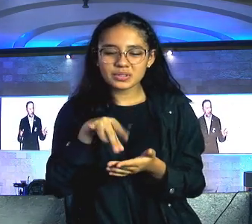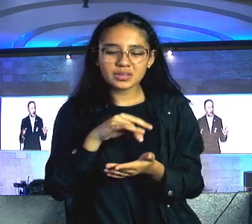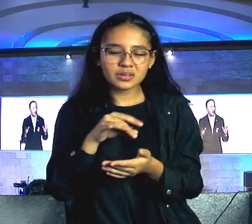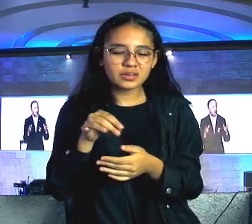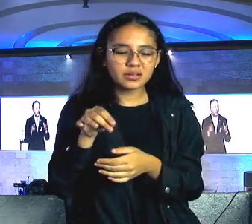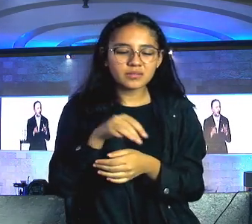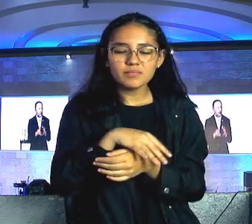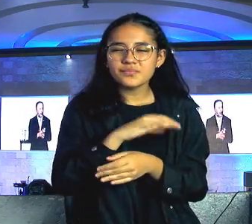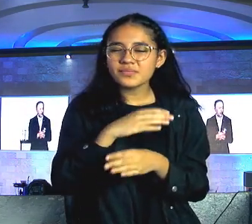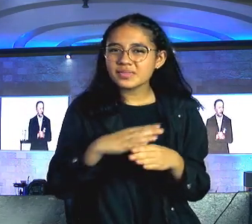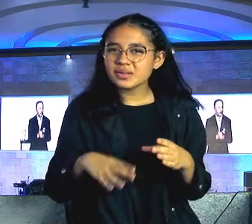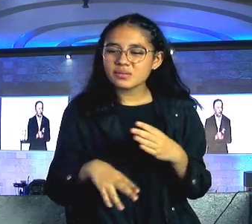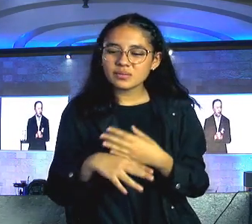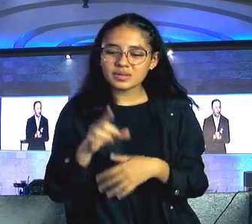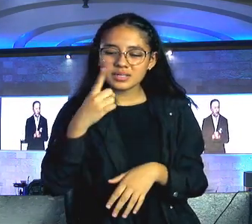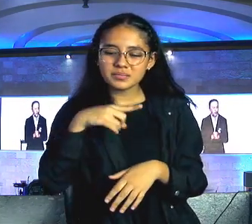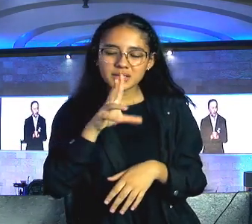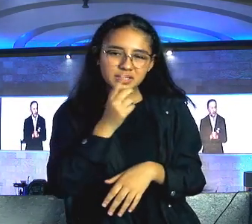Déjate bendecir.